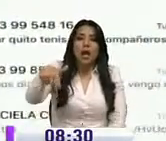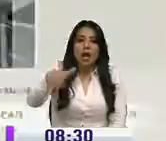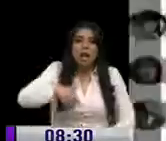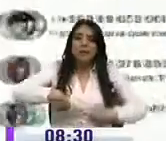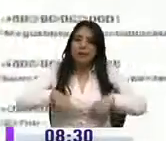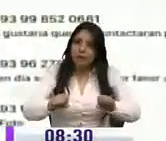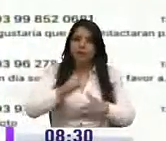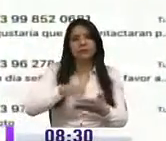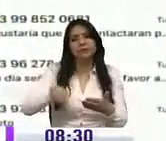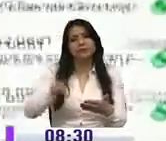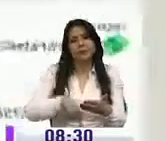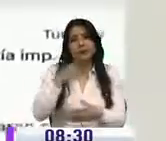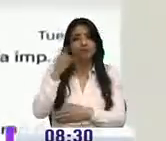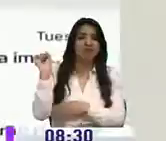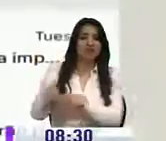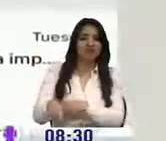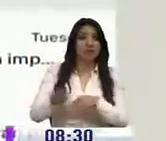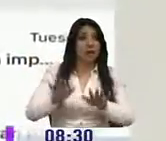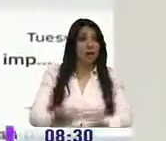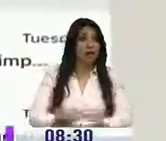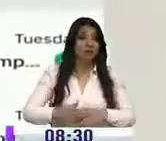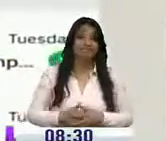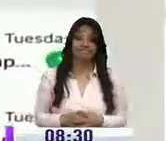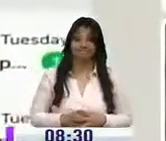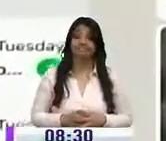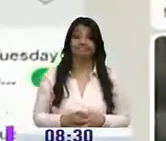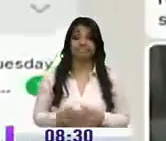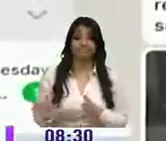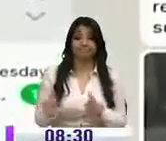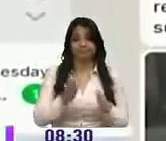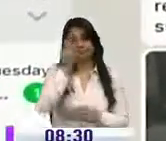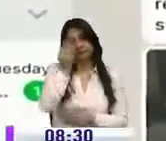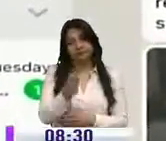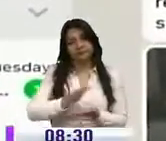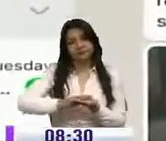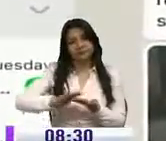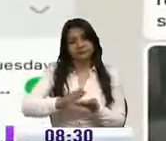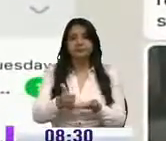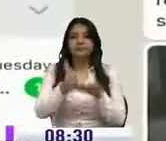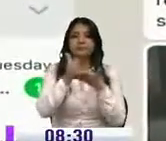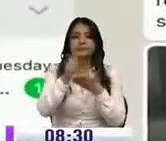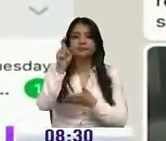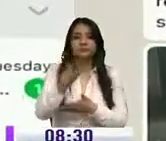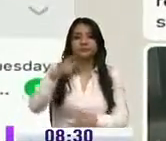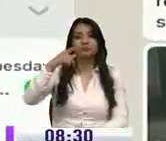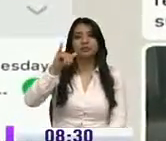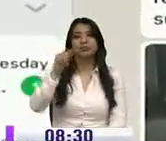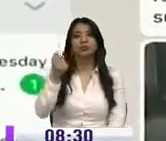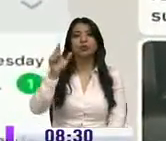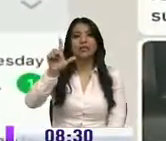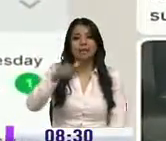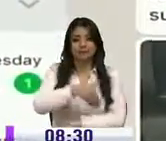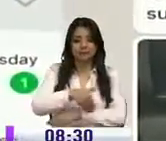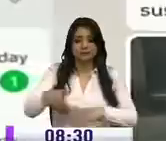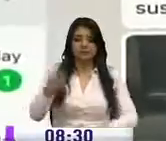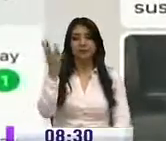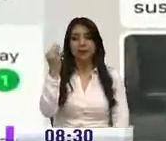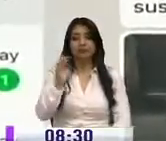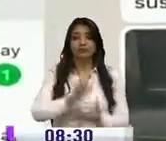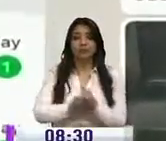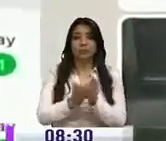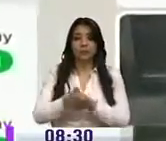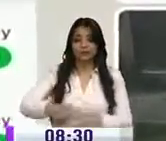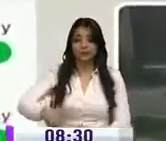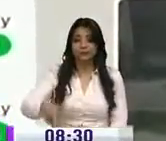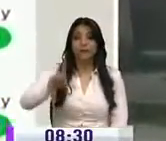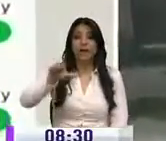pues señores, es lo que da la gana, y de esos en esta ciudad hay un montón. Buenos días, disculpe, ¿puede ayudar en el sector de Pizulica, 11 de noviembre, Gallegos, Lara? Esta